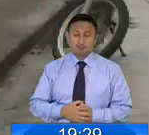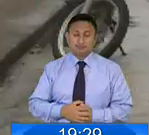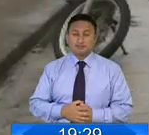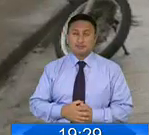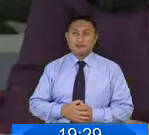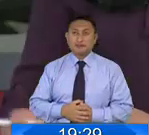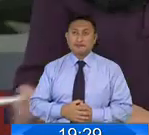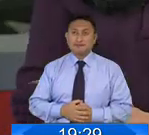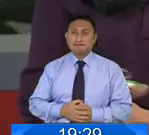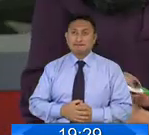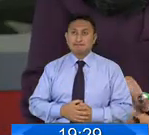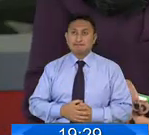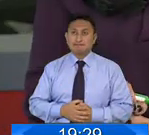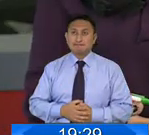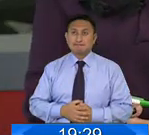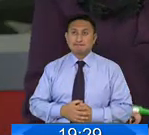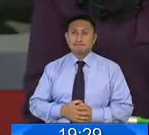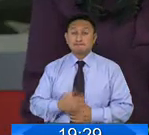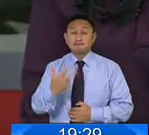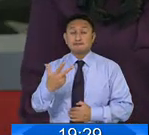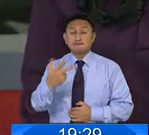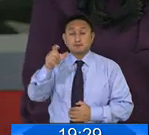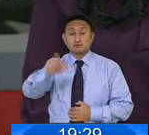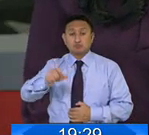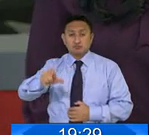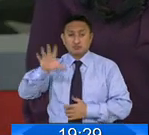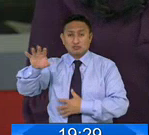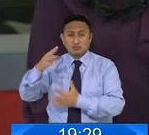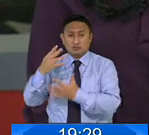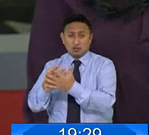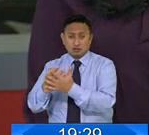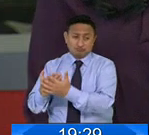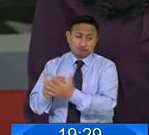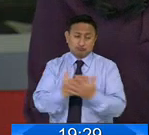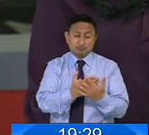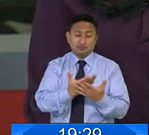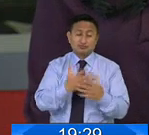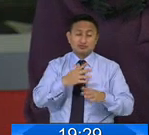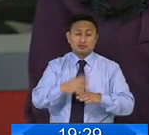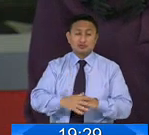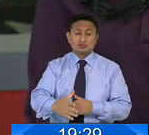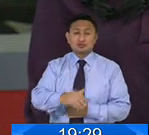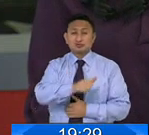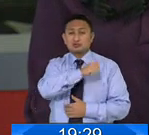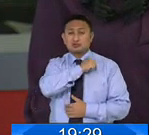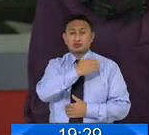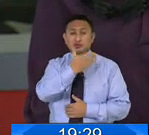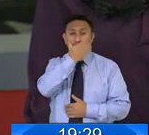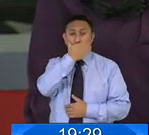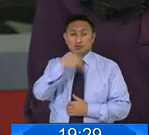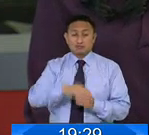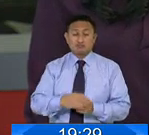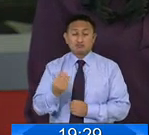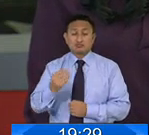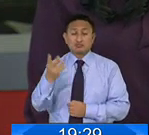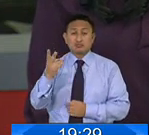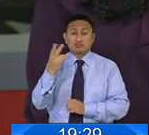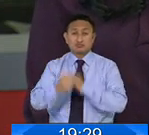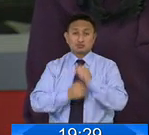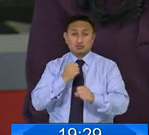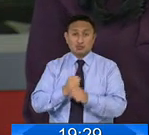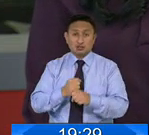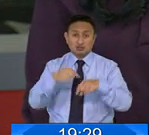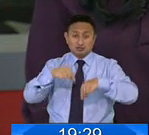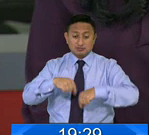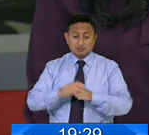Escobar. Detienen a tres sujetos acusados de participar en el secuestro y asesinato de un menor de 7 años